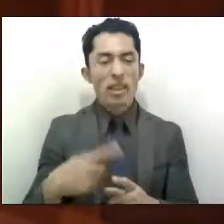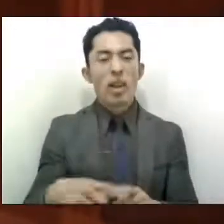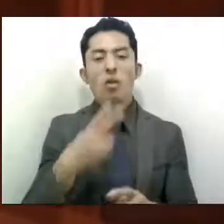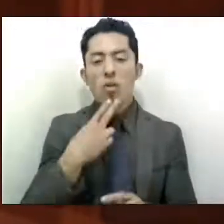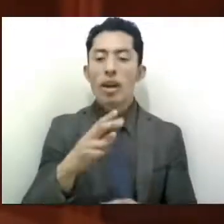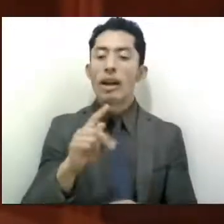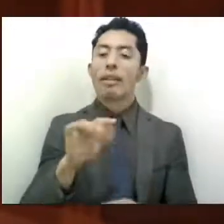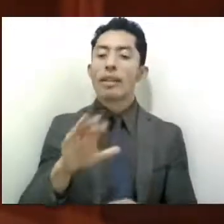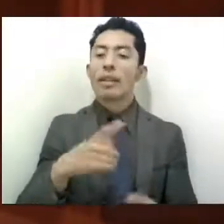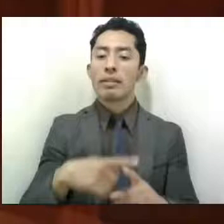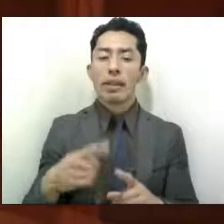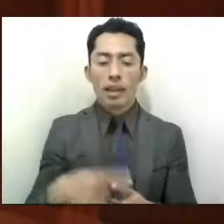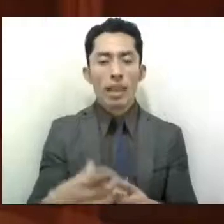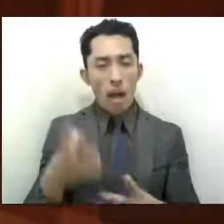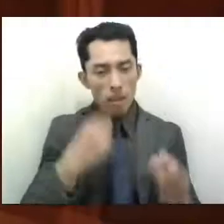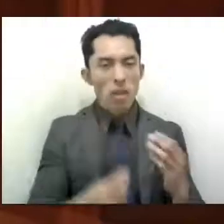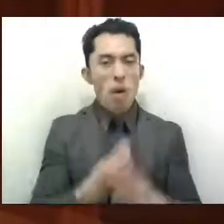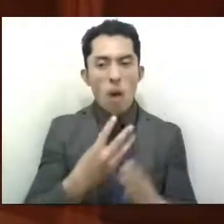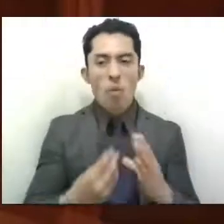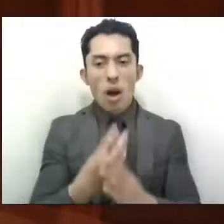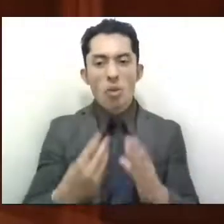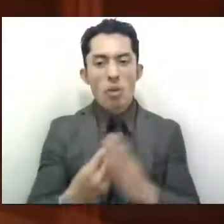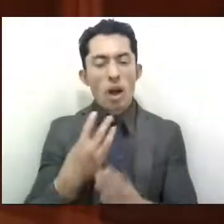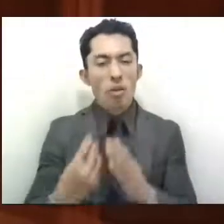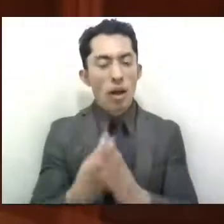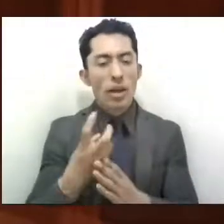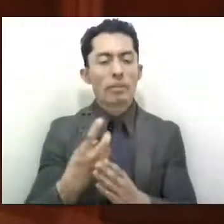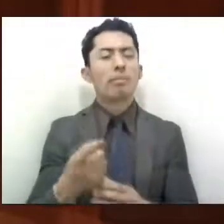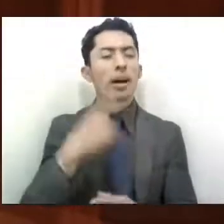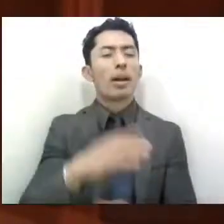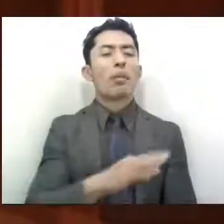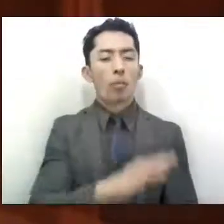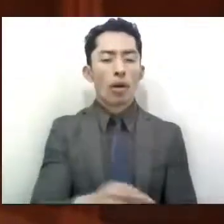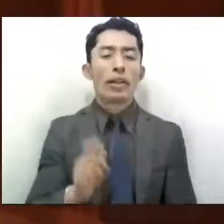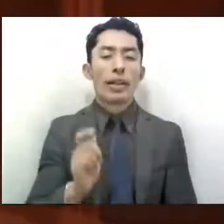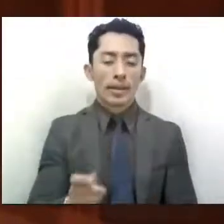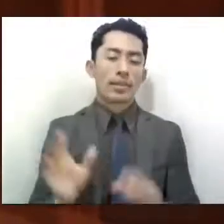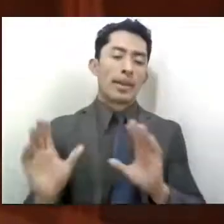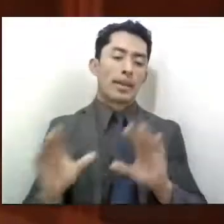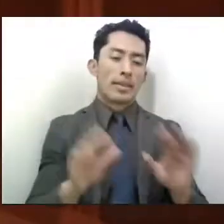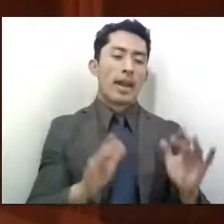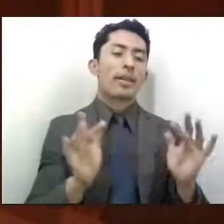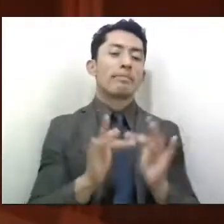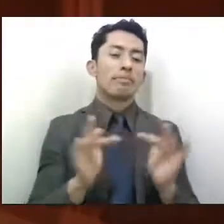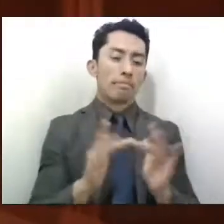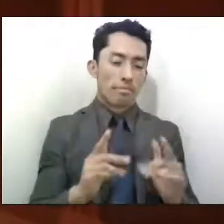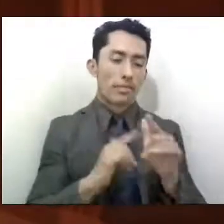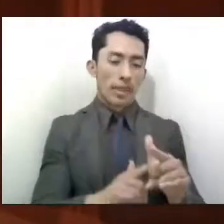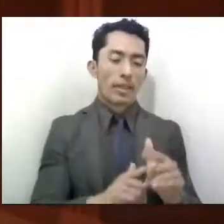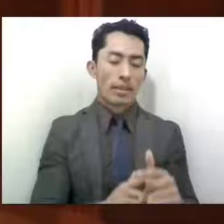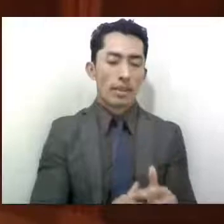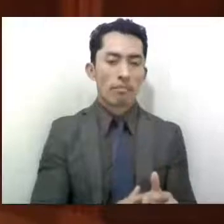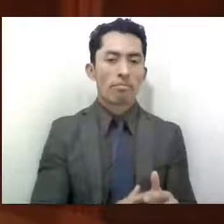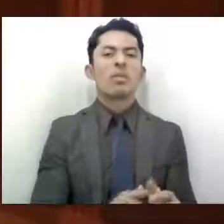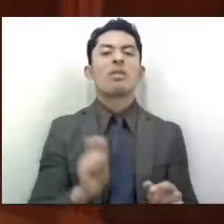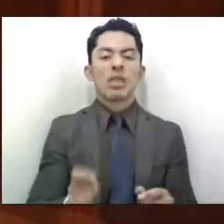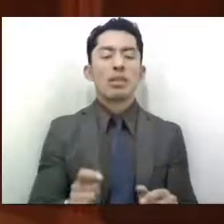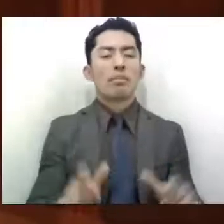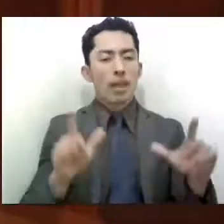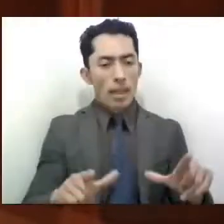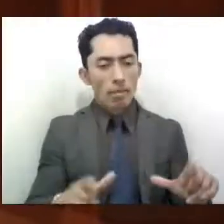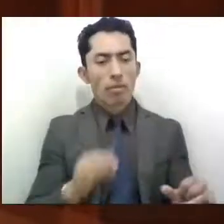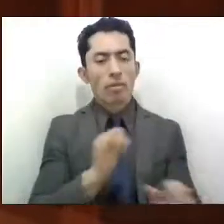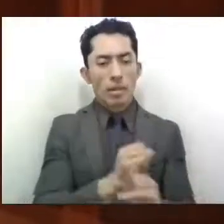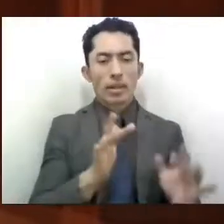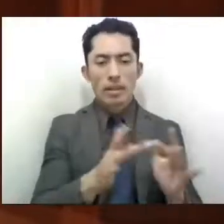y la comunicación, para poder llevar a cabo la enseñanza en línea, conocer e implementar plataformas digitales, a fin de